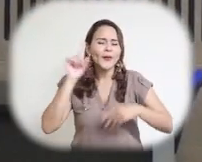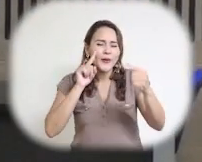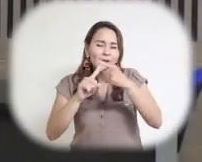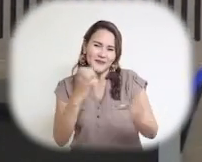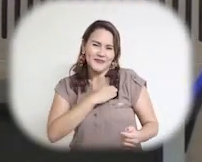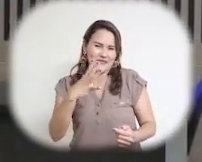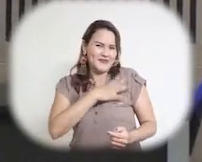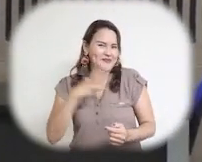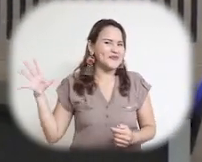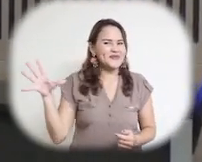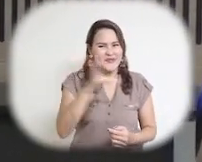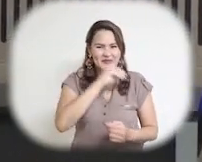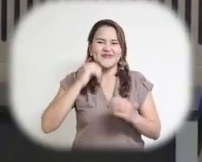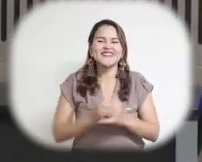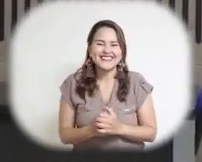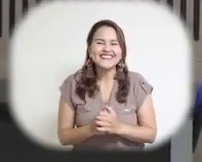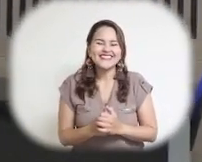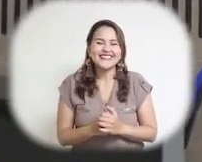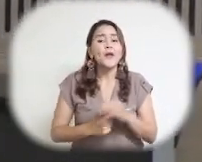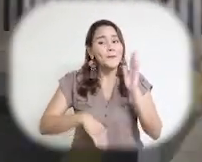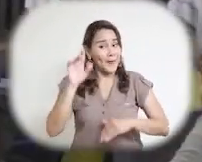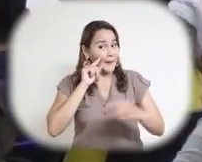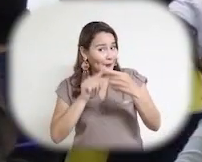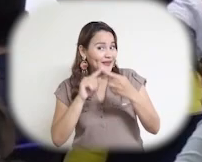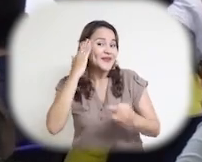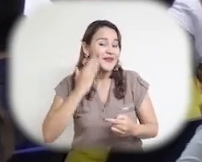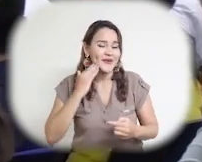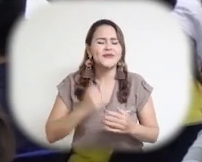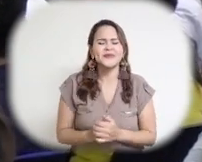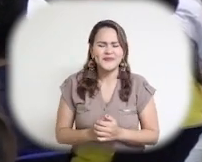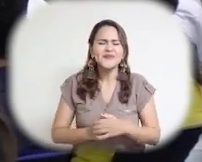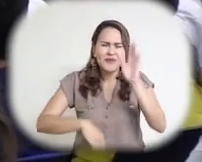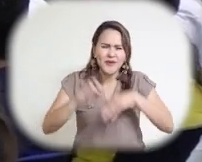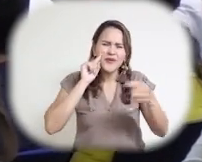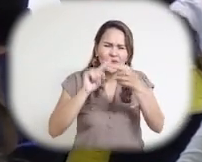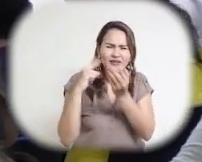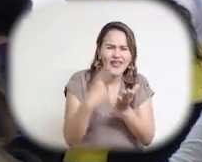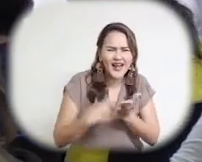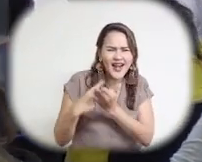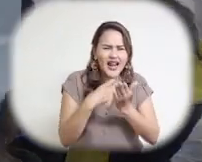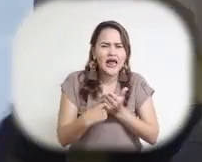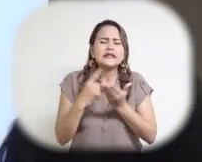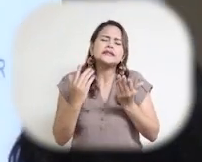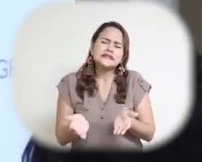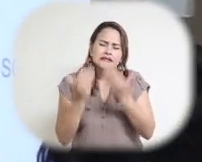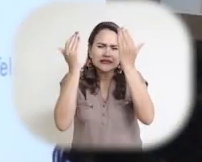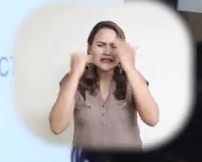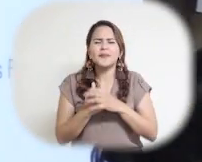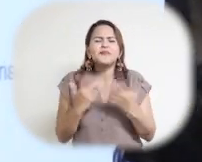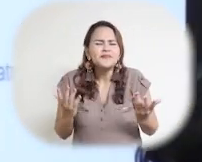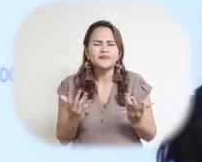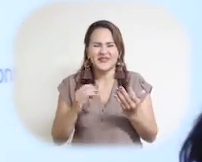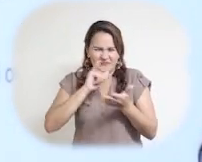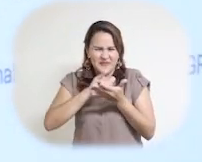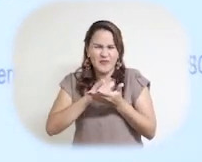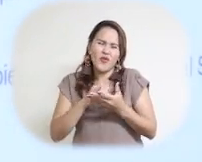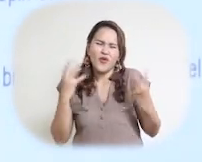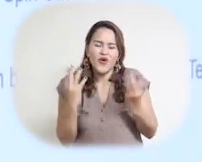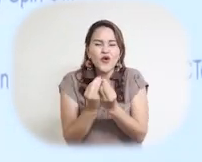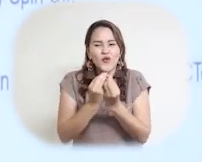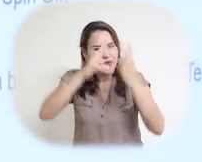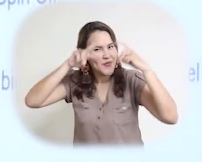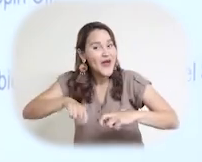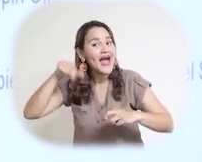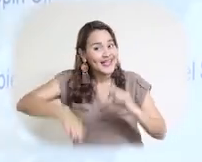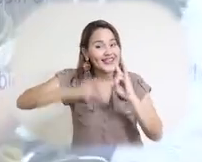Ministerio de Ciencia, Tecnología e Innovación de Colombia, quien realizó una conferencia titulada Desafíos y metas para la formación de alto